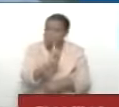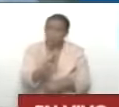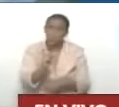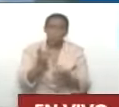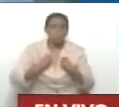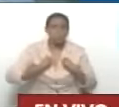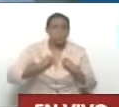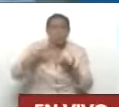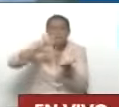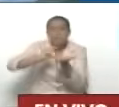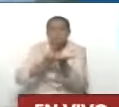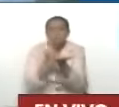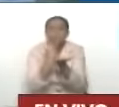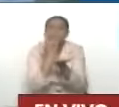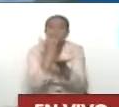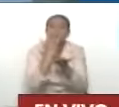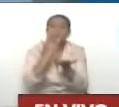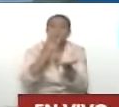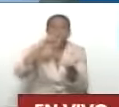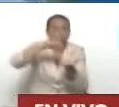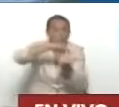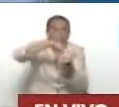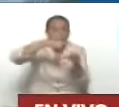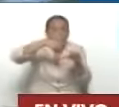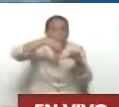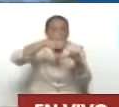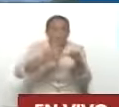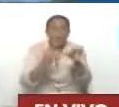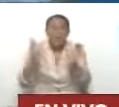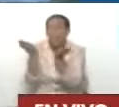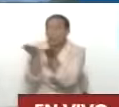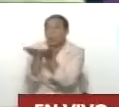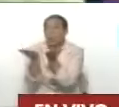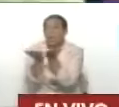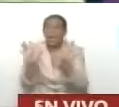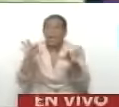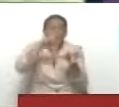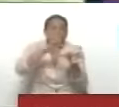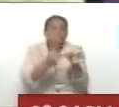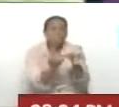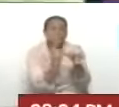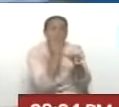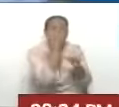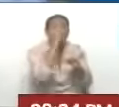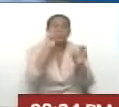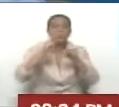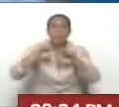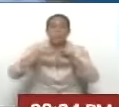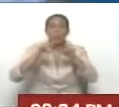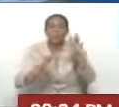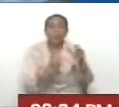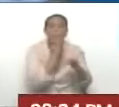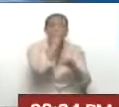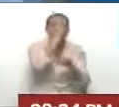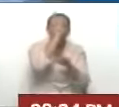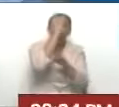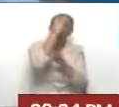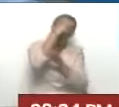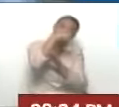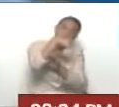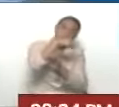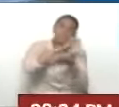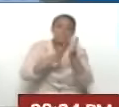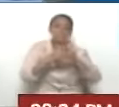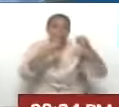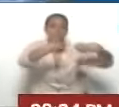a sembrar una caraotica en una compota. Eso es lo único que le enseñaban a uno. Sí. La caraotica crecía y después te olvidas de